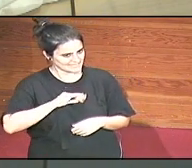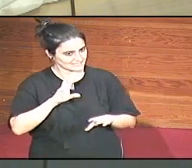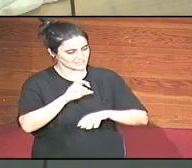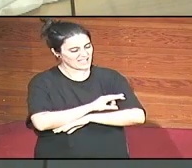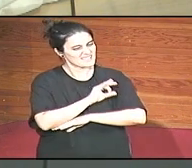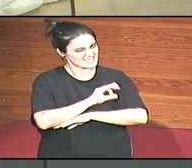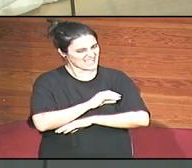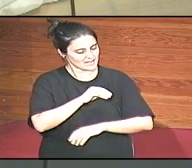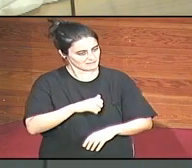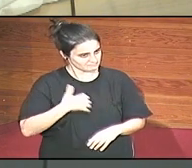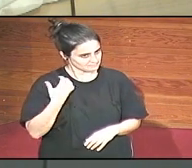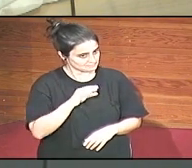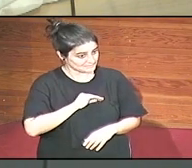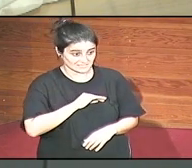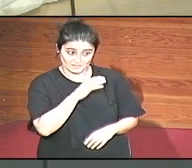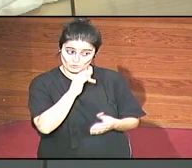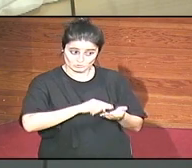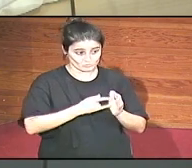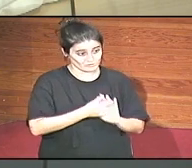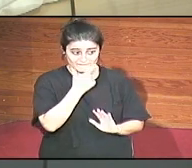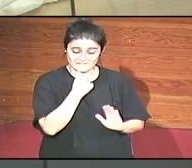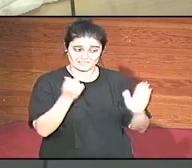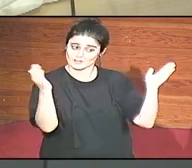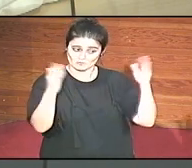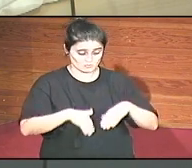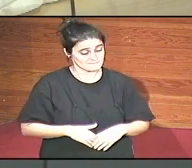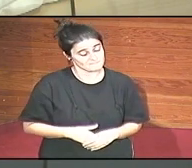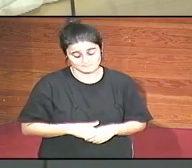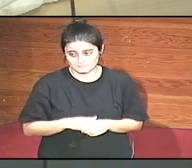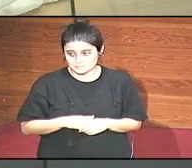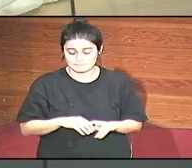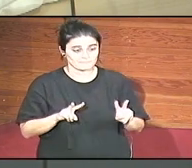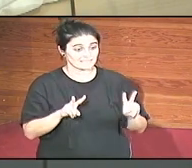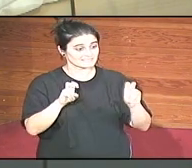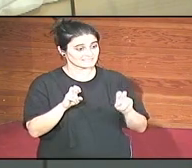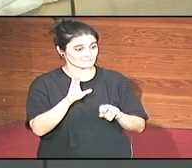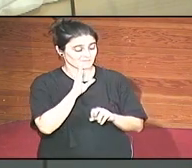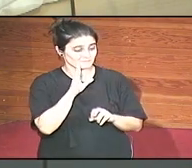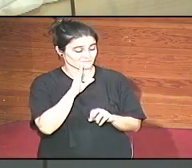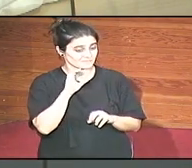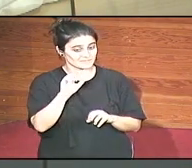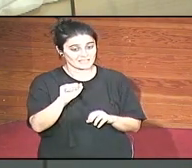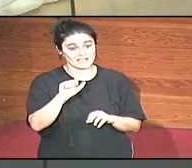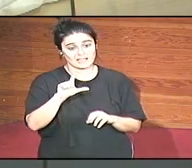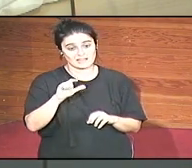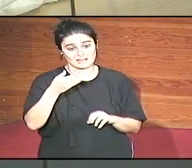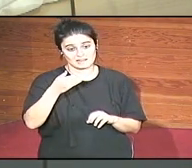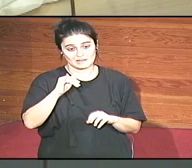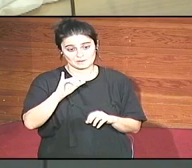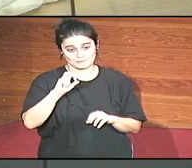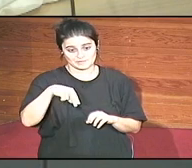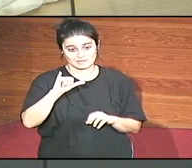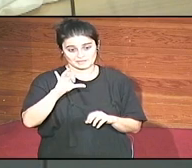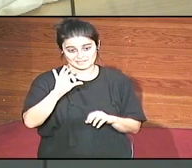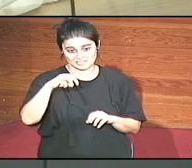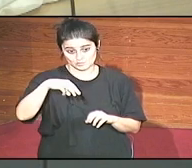no tiene buena solución y la va a tener el tema del albinismo pues si